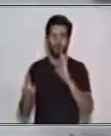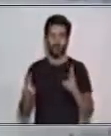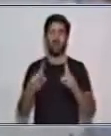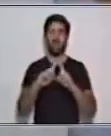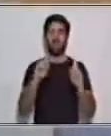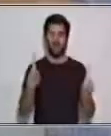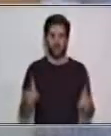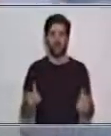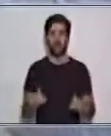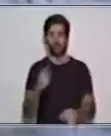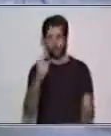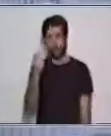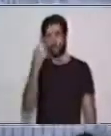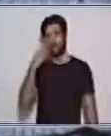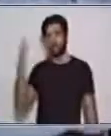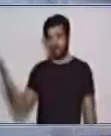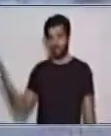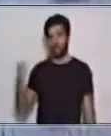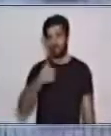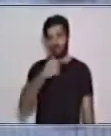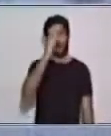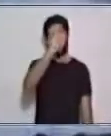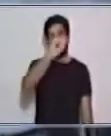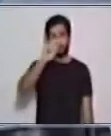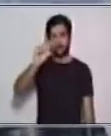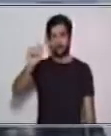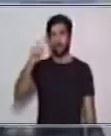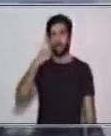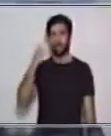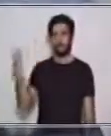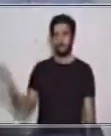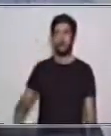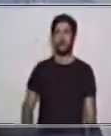respuesta. Estas fueron las respuestas, yo las voy a escribir por acá.